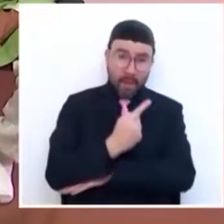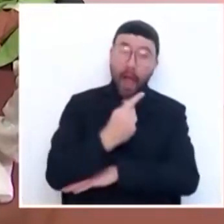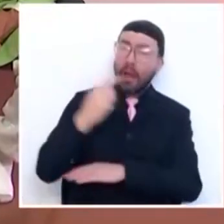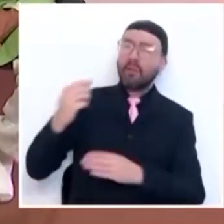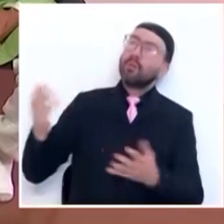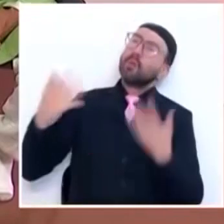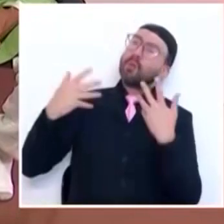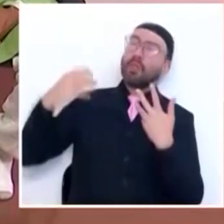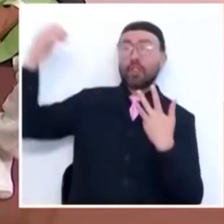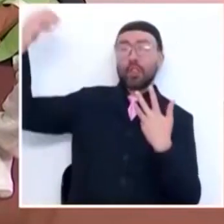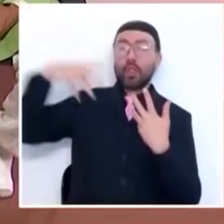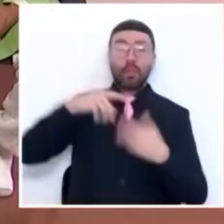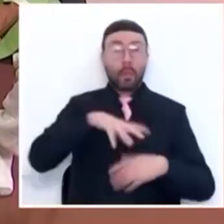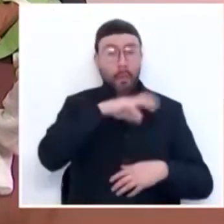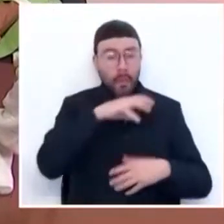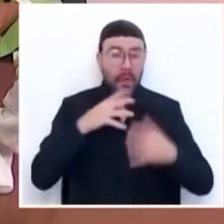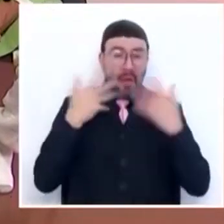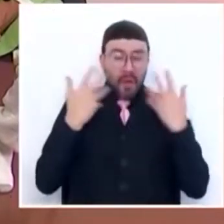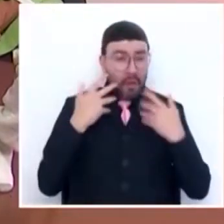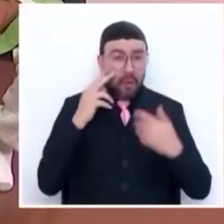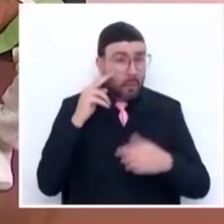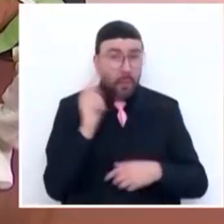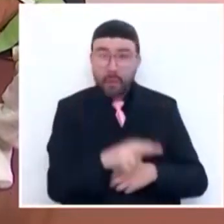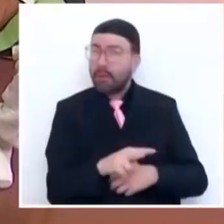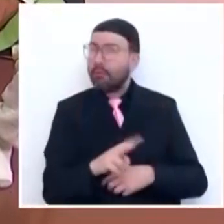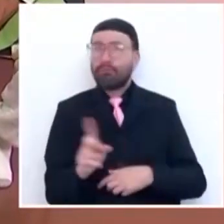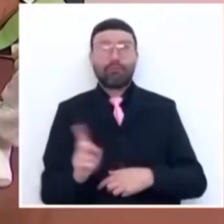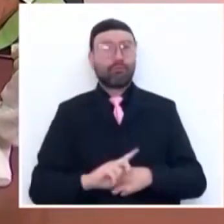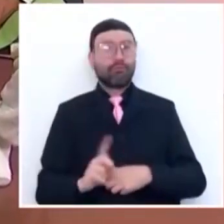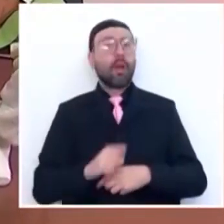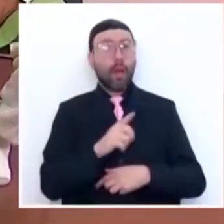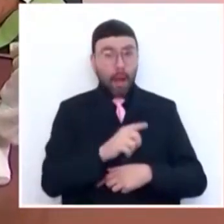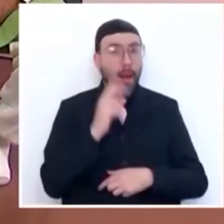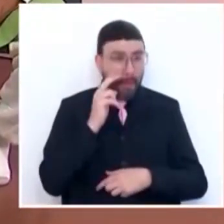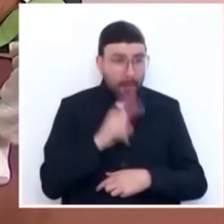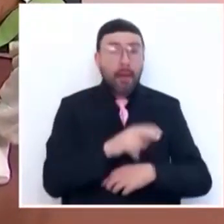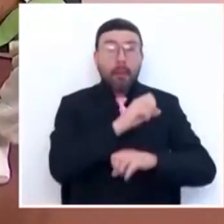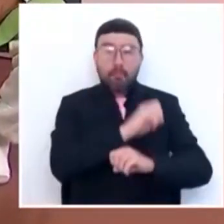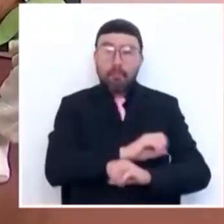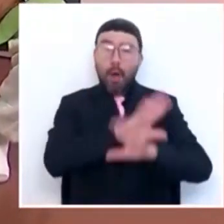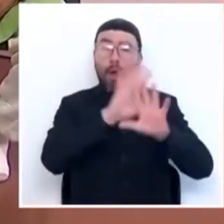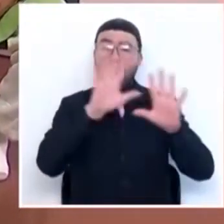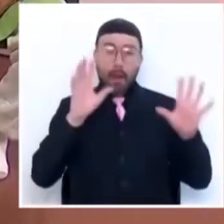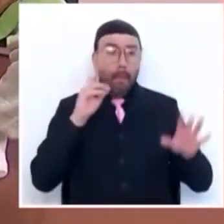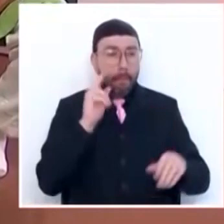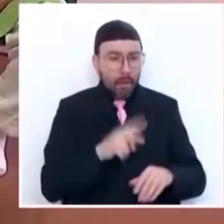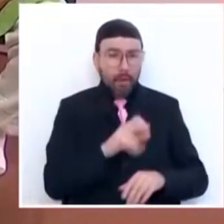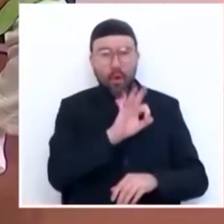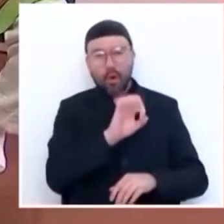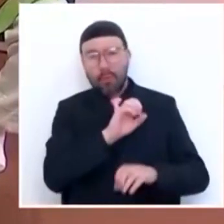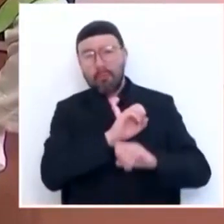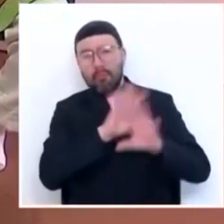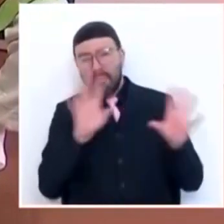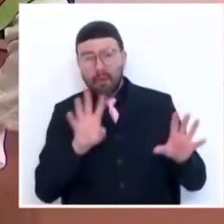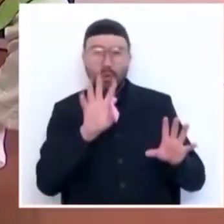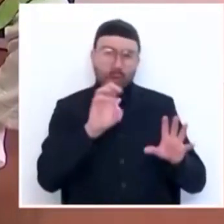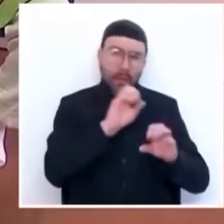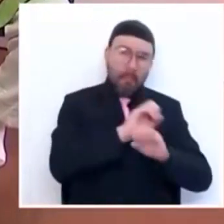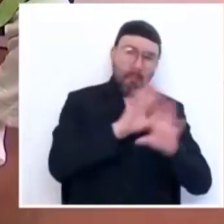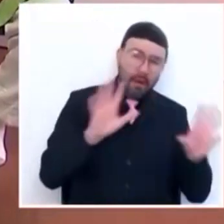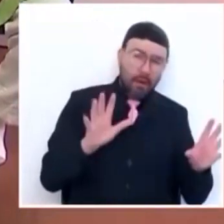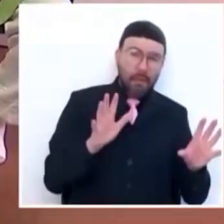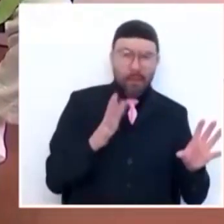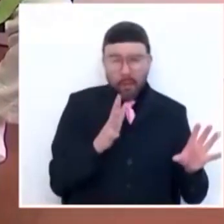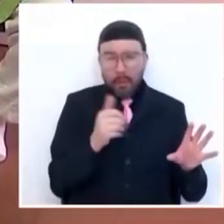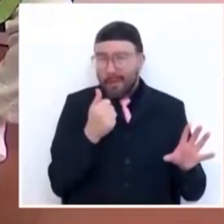pleno sol, los perritos, los gaticos, tú no los ves, los ves en las primeras horas de la mañana, 8, 9 de la mañana, máximo 10.